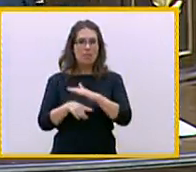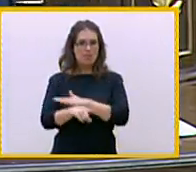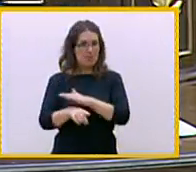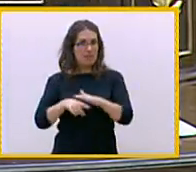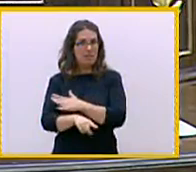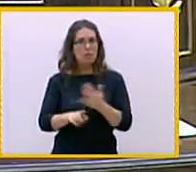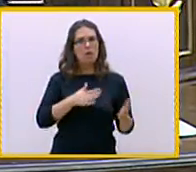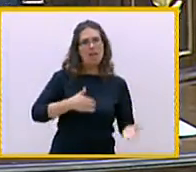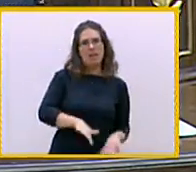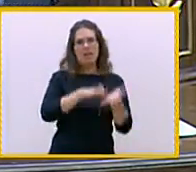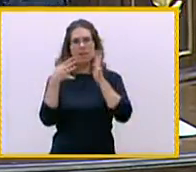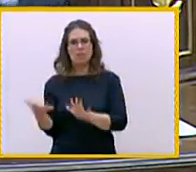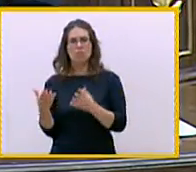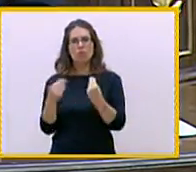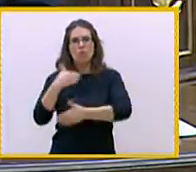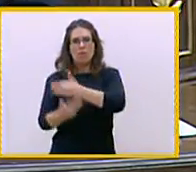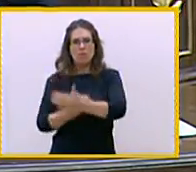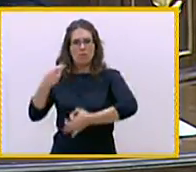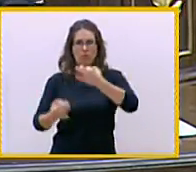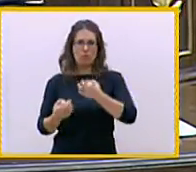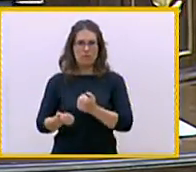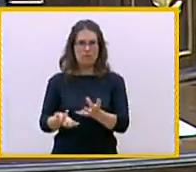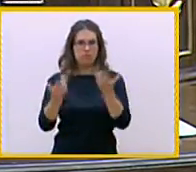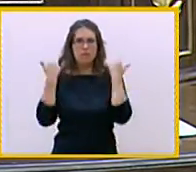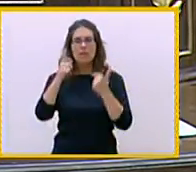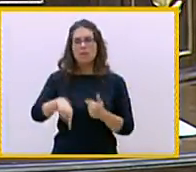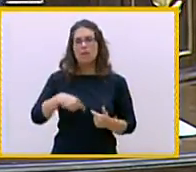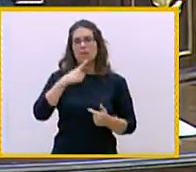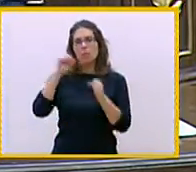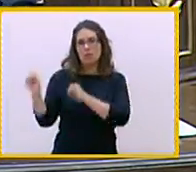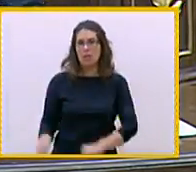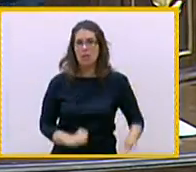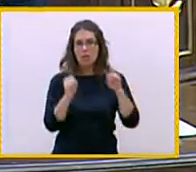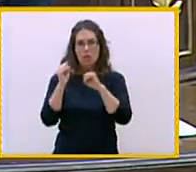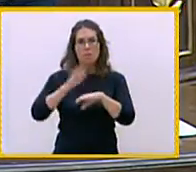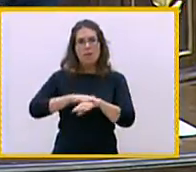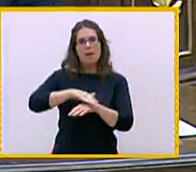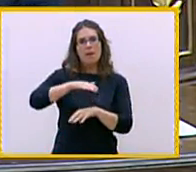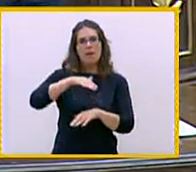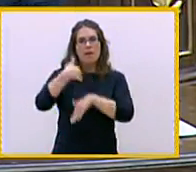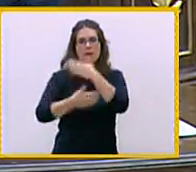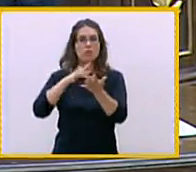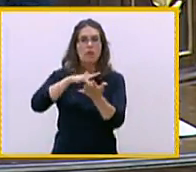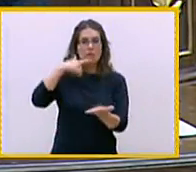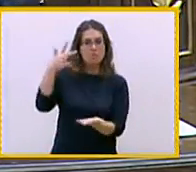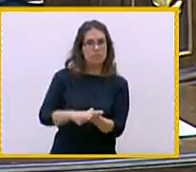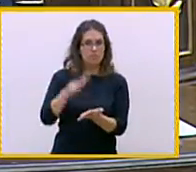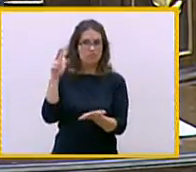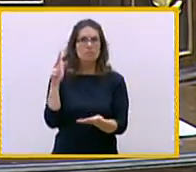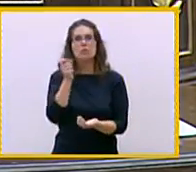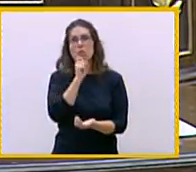buen número de procedimientos, medidas de protección para los sometidos a ejecución hipotecaria, como antes